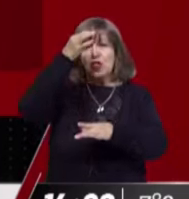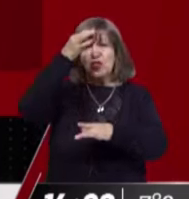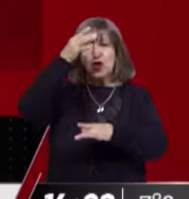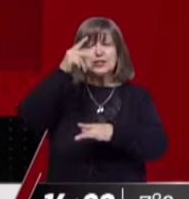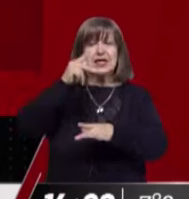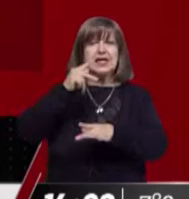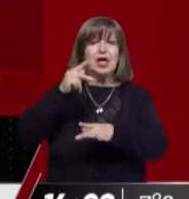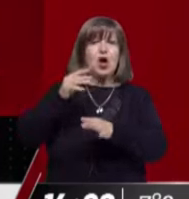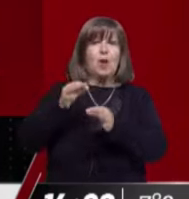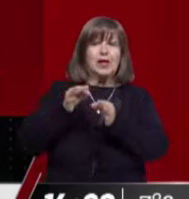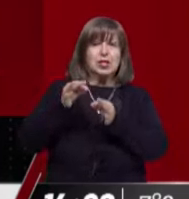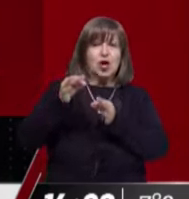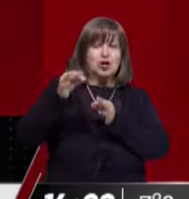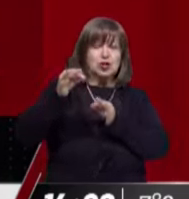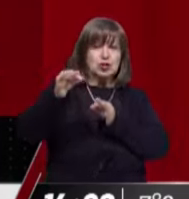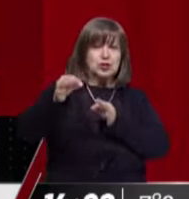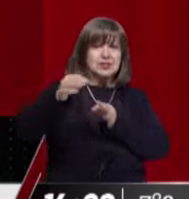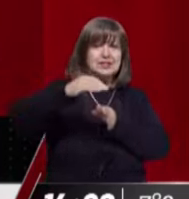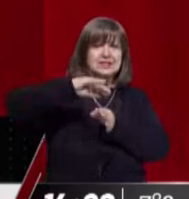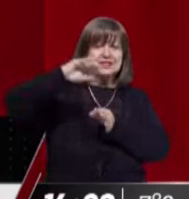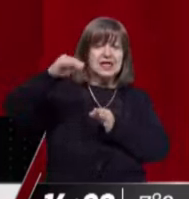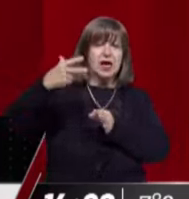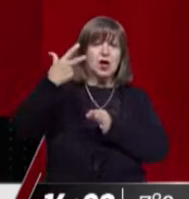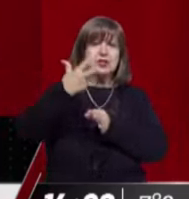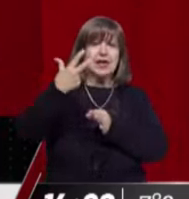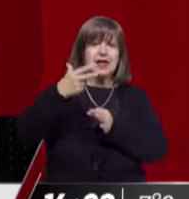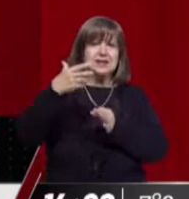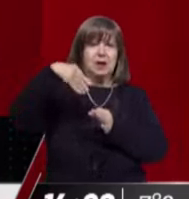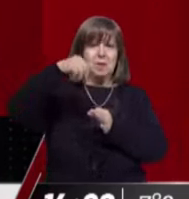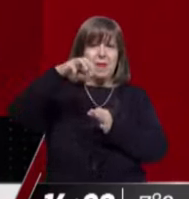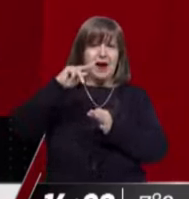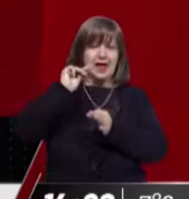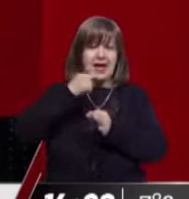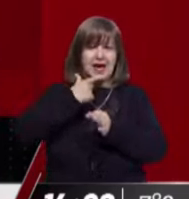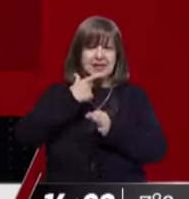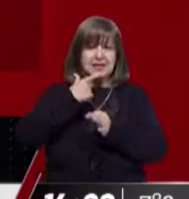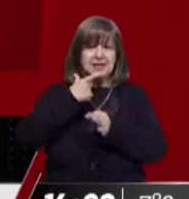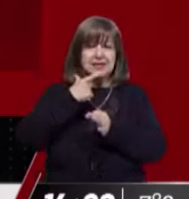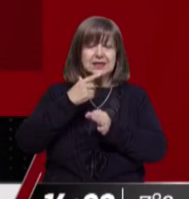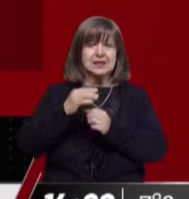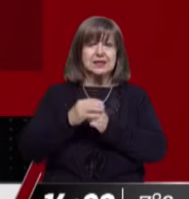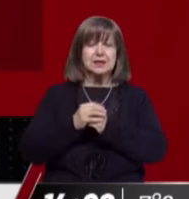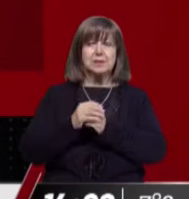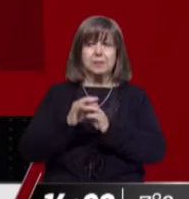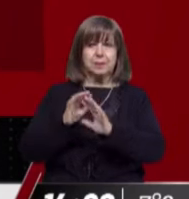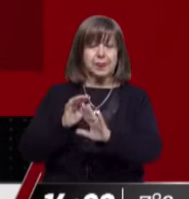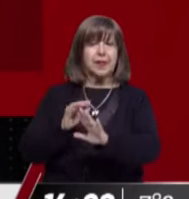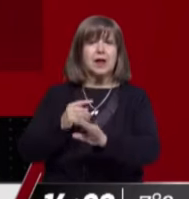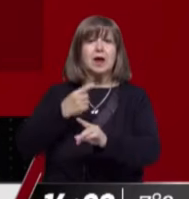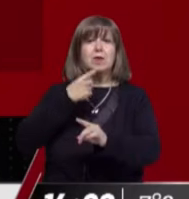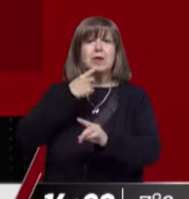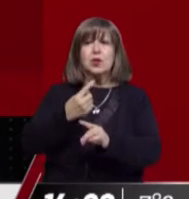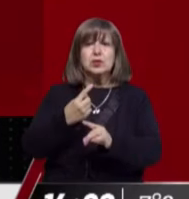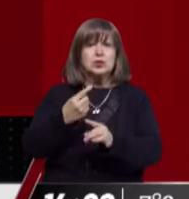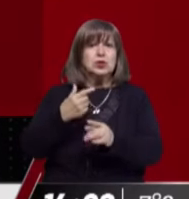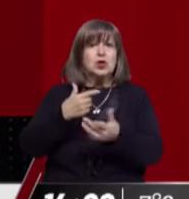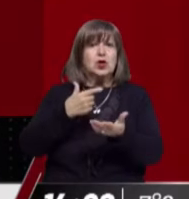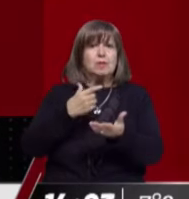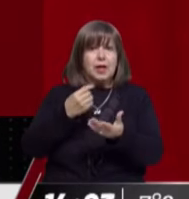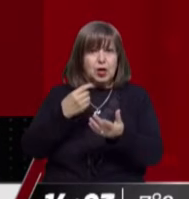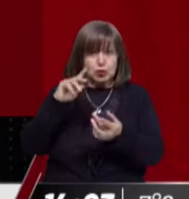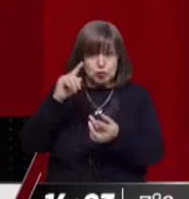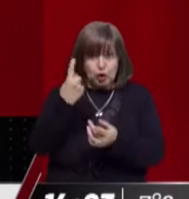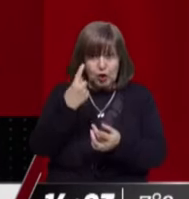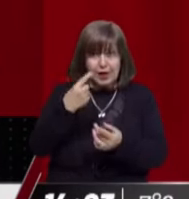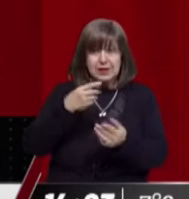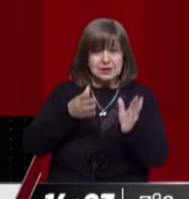base del Cerro Tres Marías, en lo que sería una quebrada. Marcela había salido sola, Julia, si no me